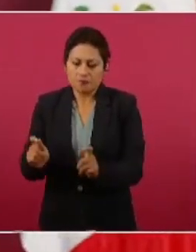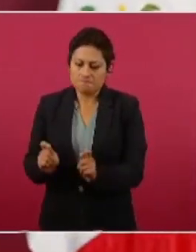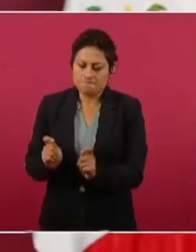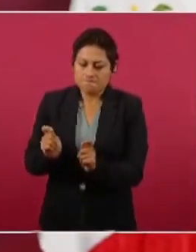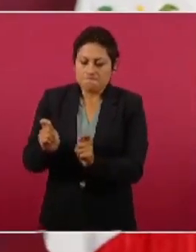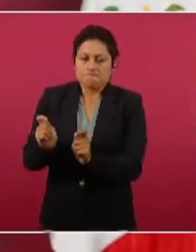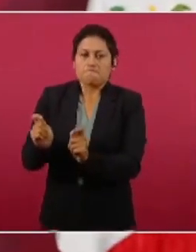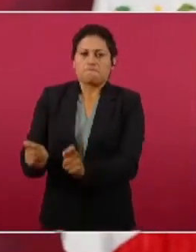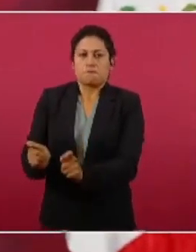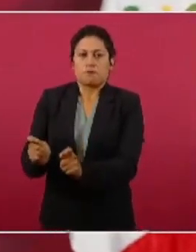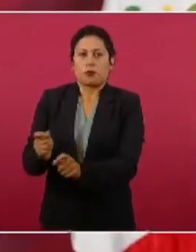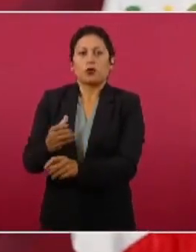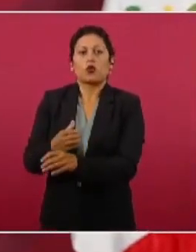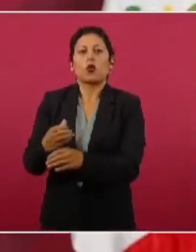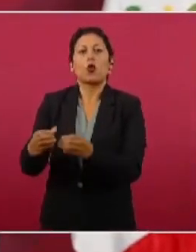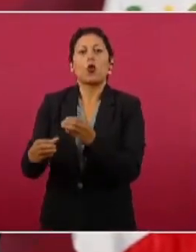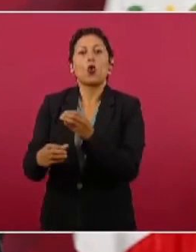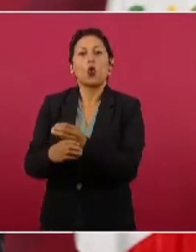a sus allegados.